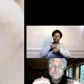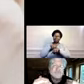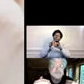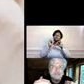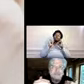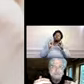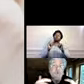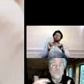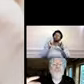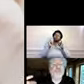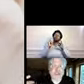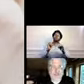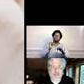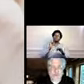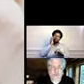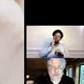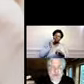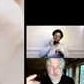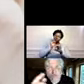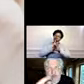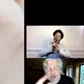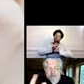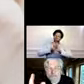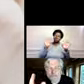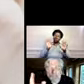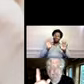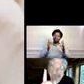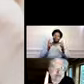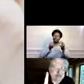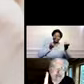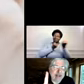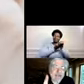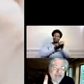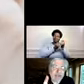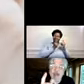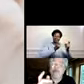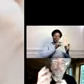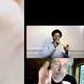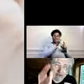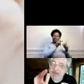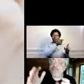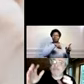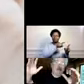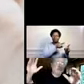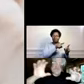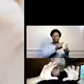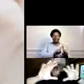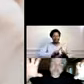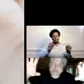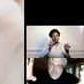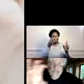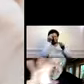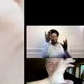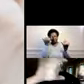Esto ha sido un tiempo tremendamente difícil para poder proveer este soporte directo.